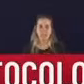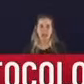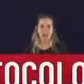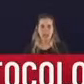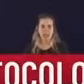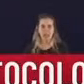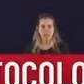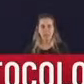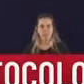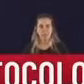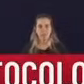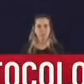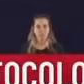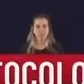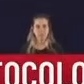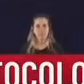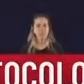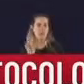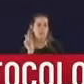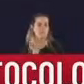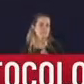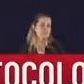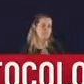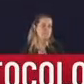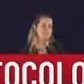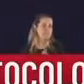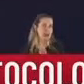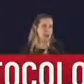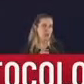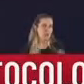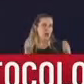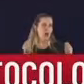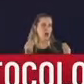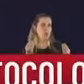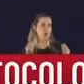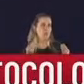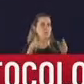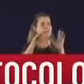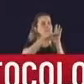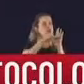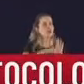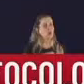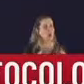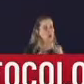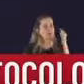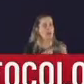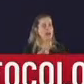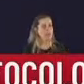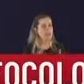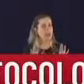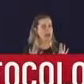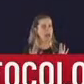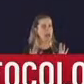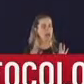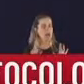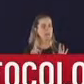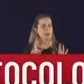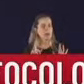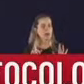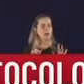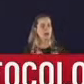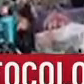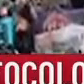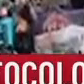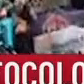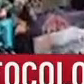varios frentes y atención con el tema de los procesos judiciales porque nunca más allá de los detenidos que eran muy pocos cuando